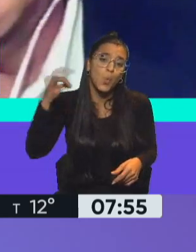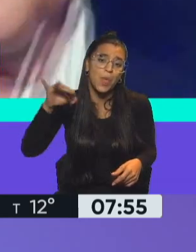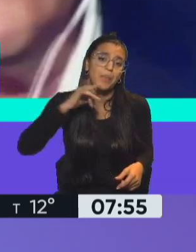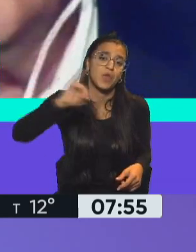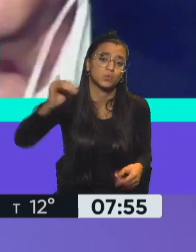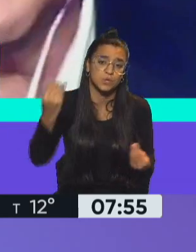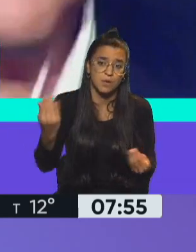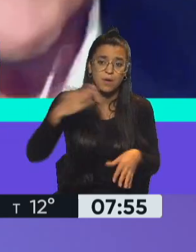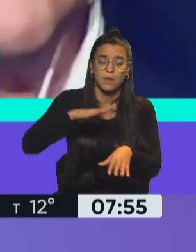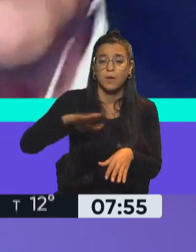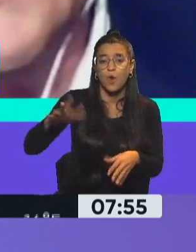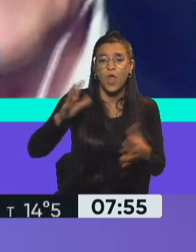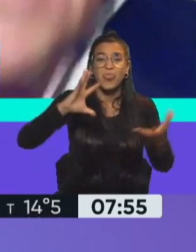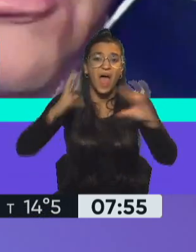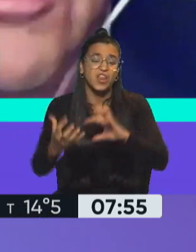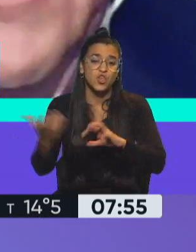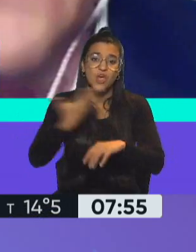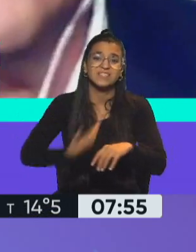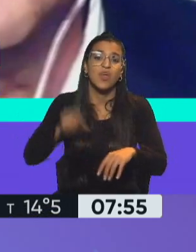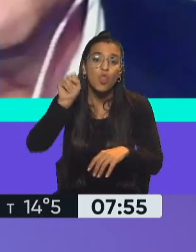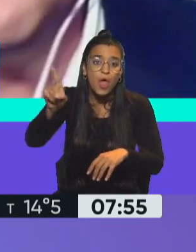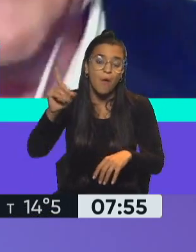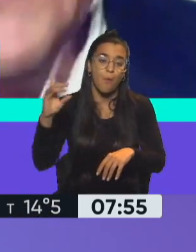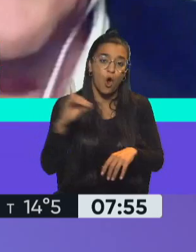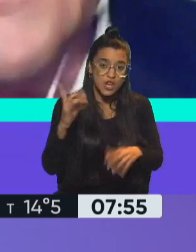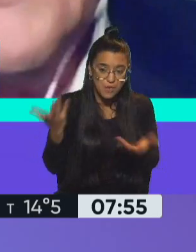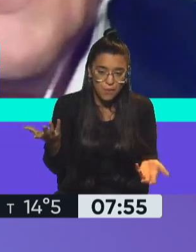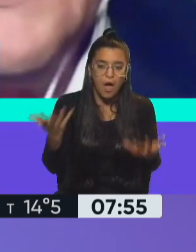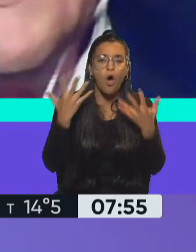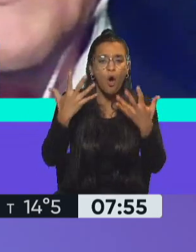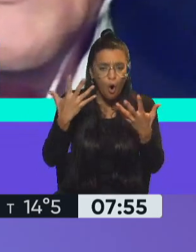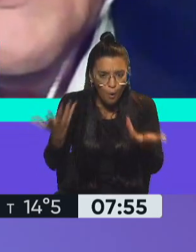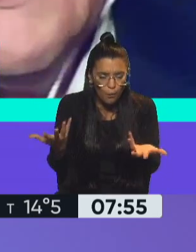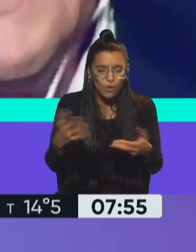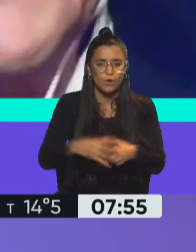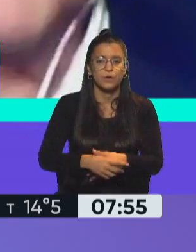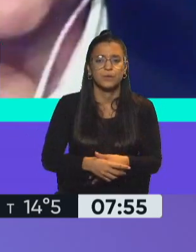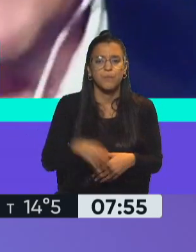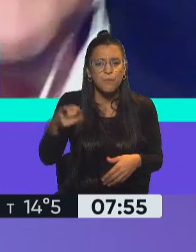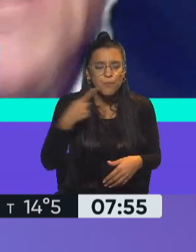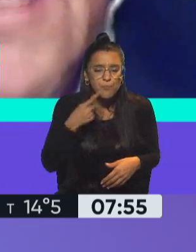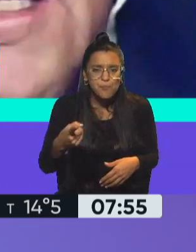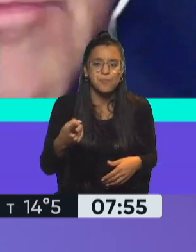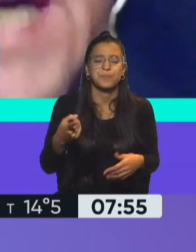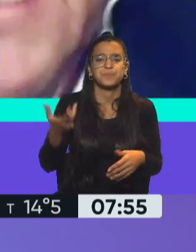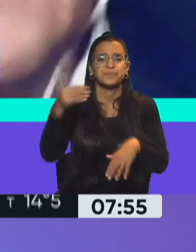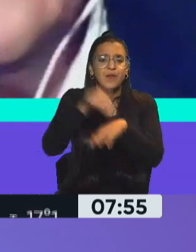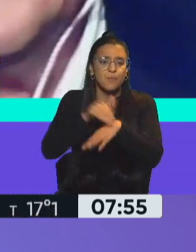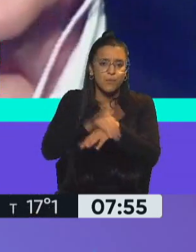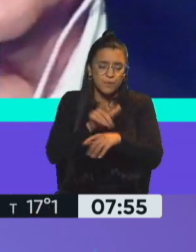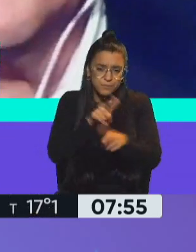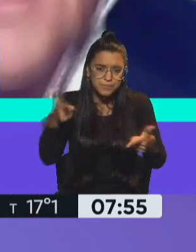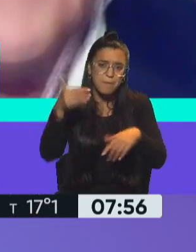el daño fue causado al Estado boliviano. Obviamente la irresponsabilidad de